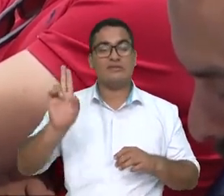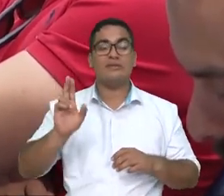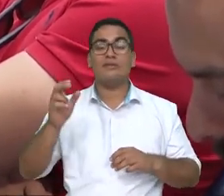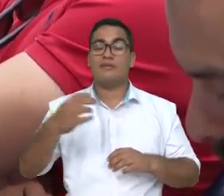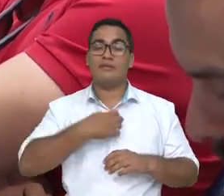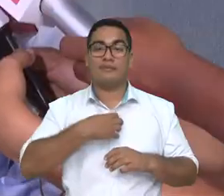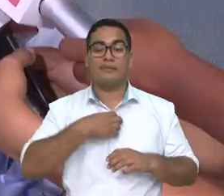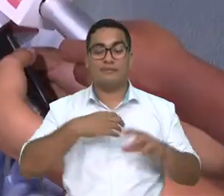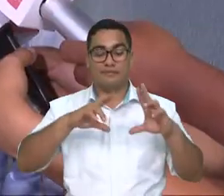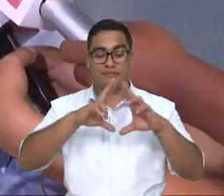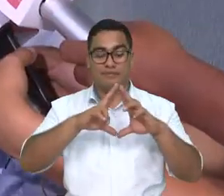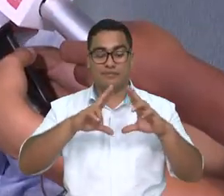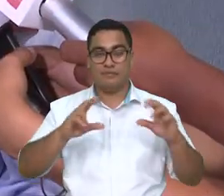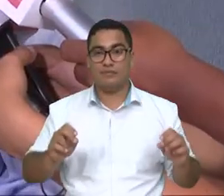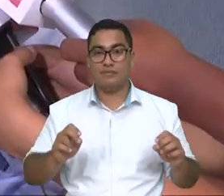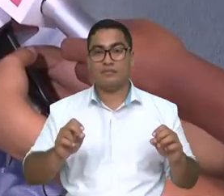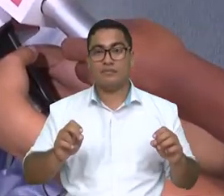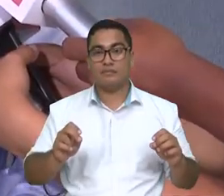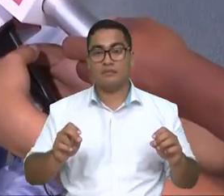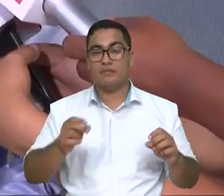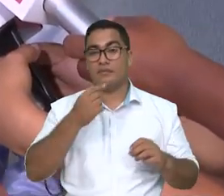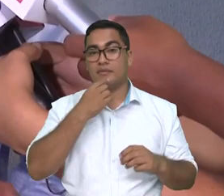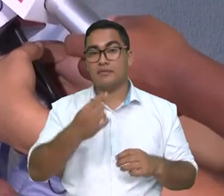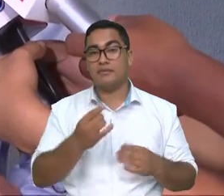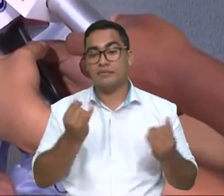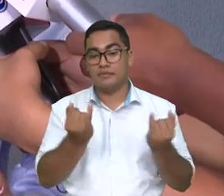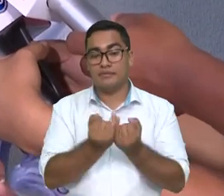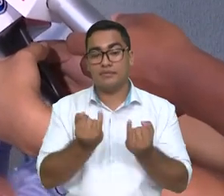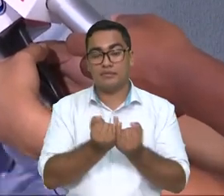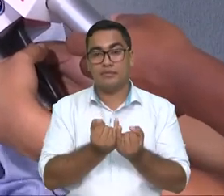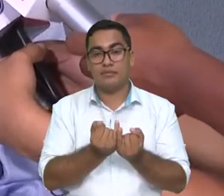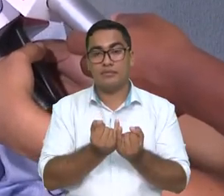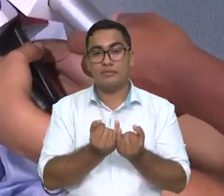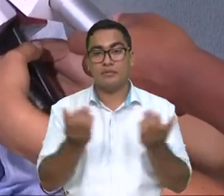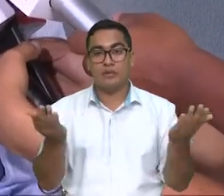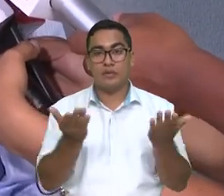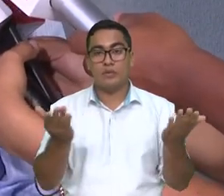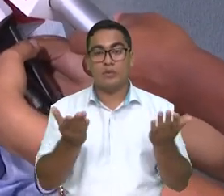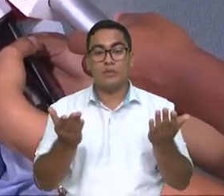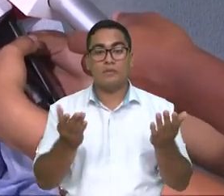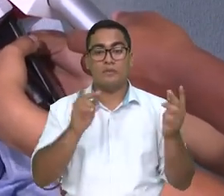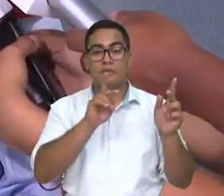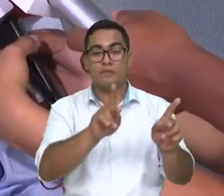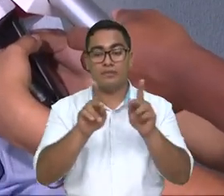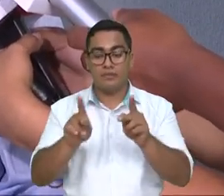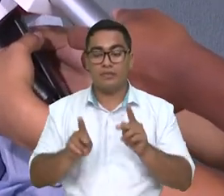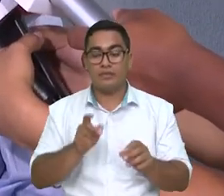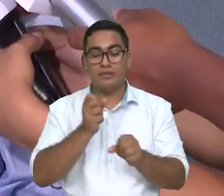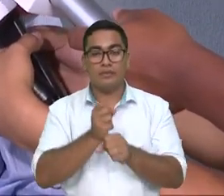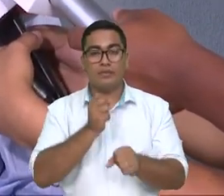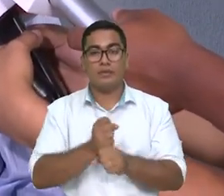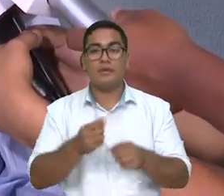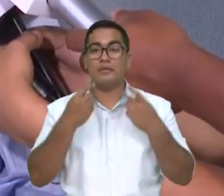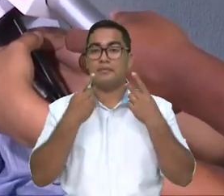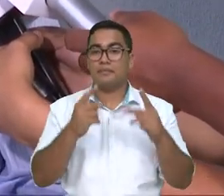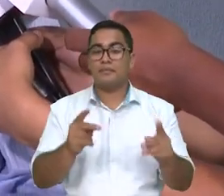Nicaragua. Y por supuesto que también eso es en cuanto a nuestros trabajadores, pero también